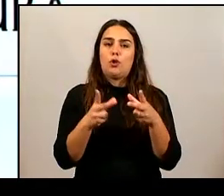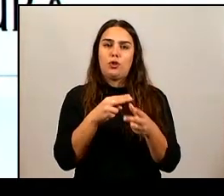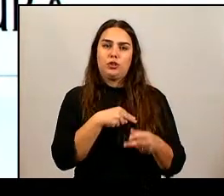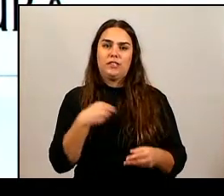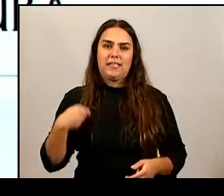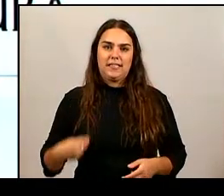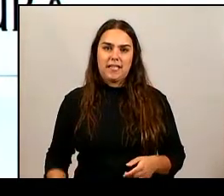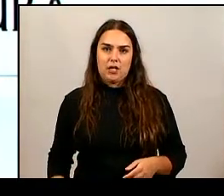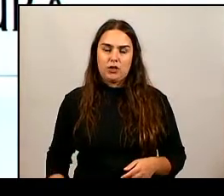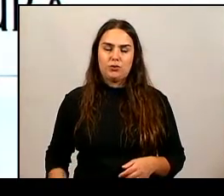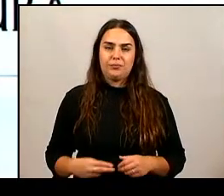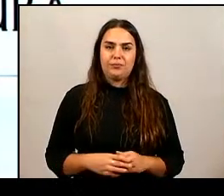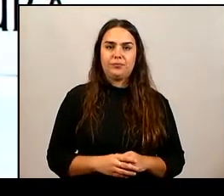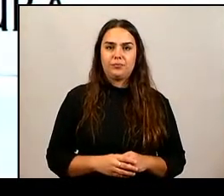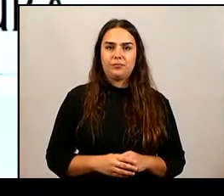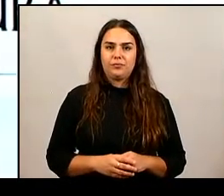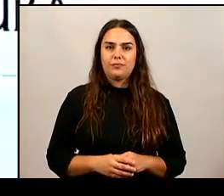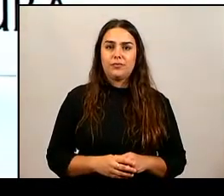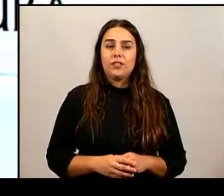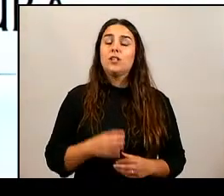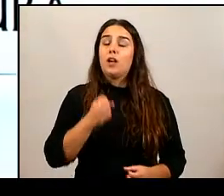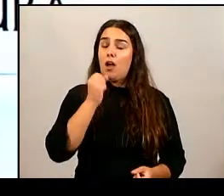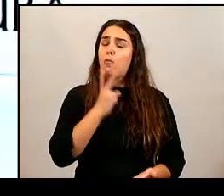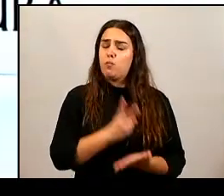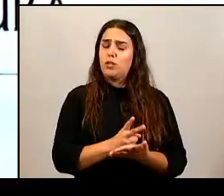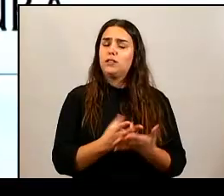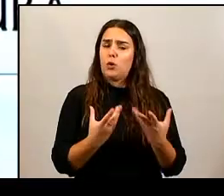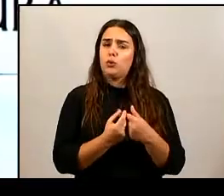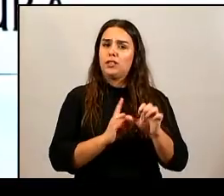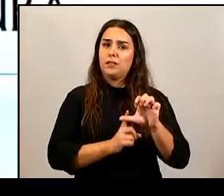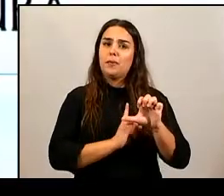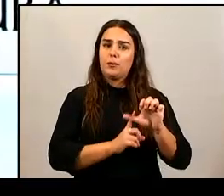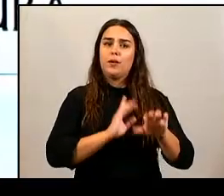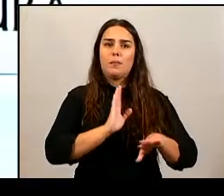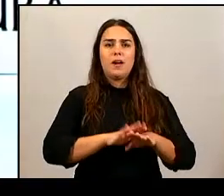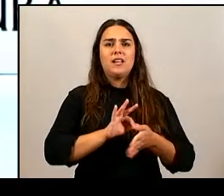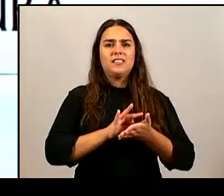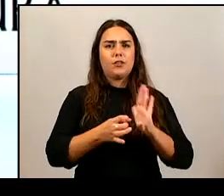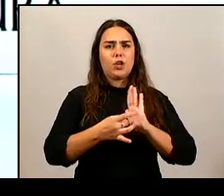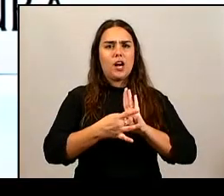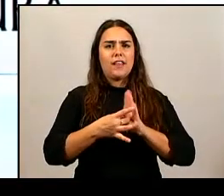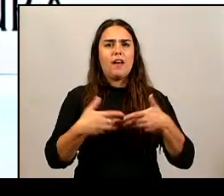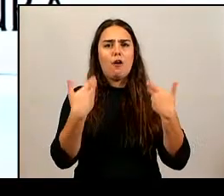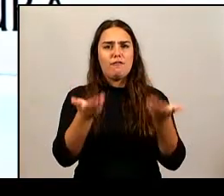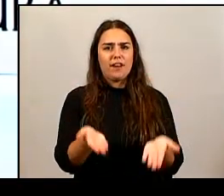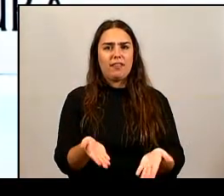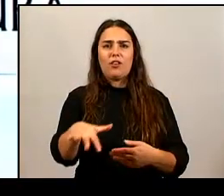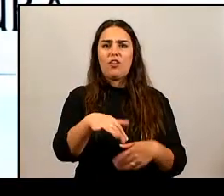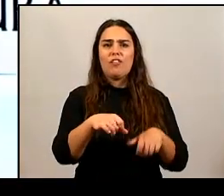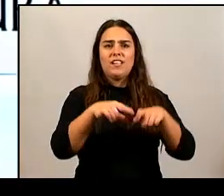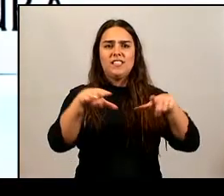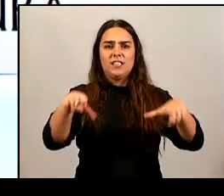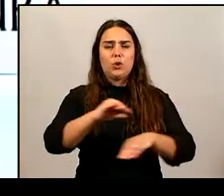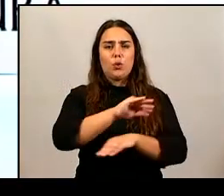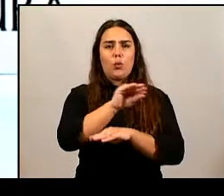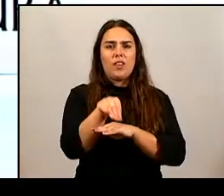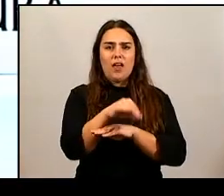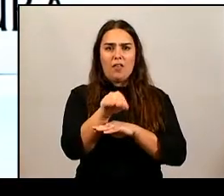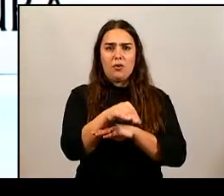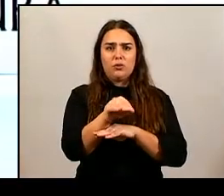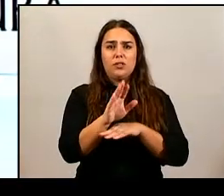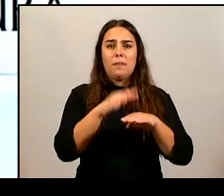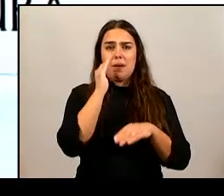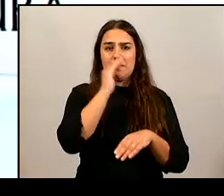sociosanitaria. Es una apuesta de la Junta de Extremadura por ofrecer un servicio de calidad en el sector de los cuidados